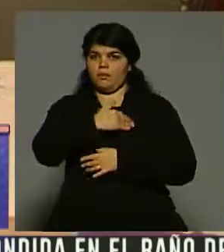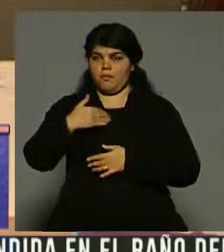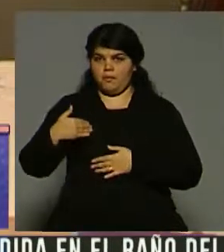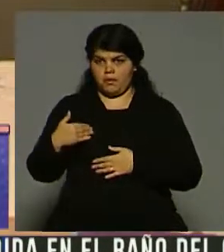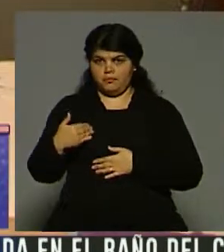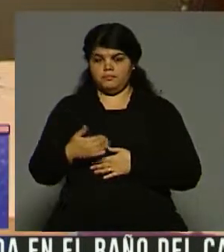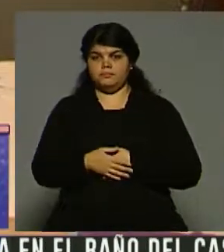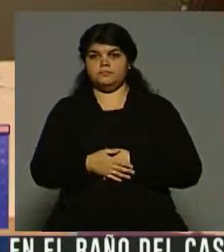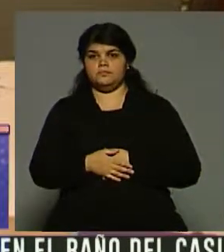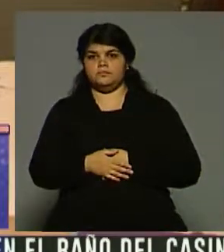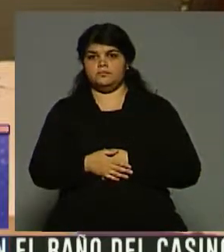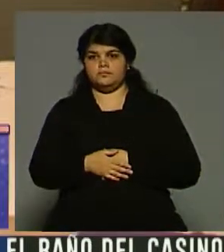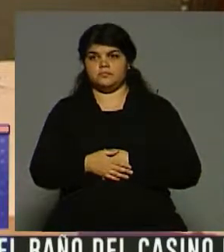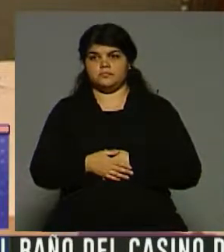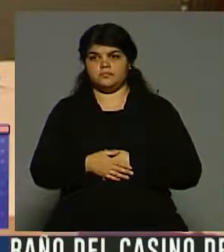que